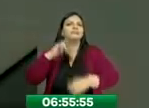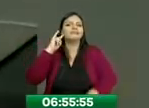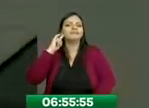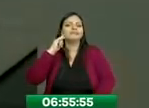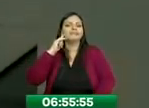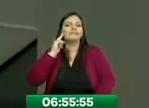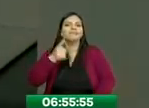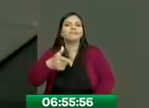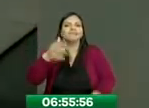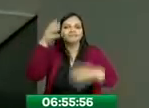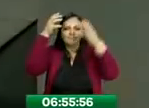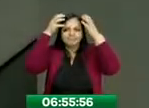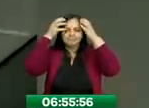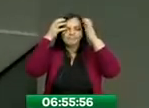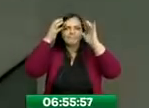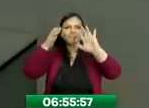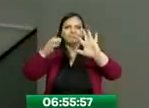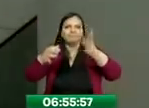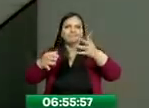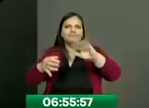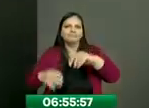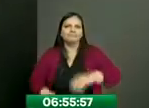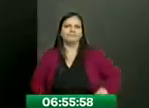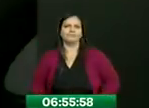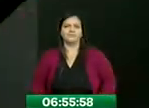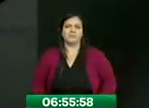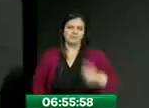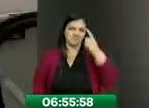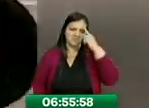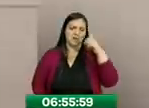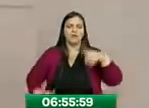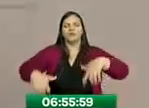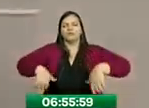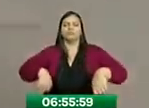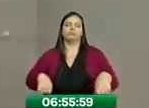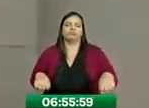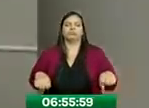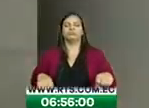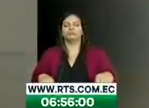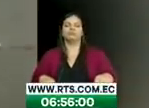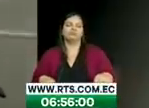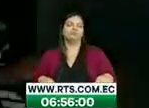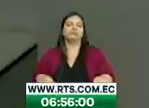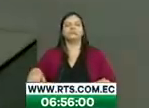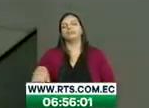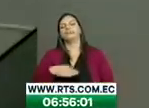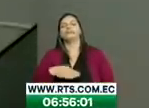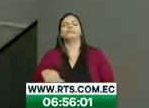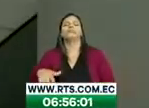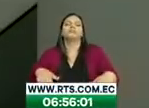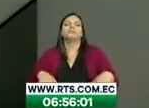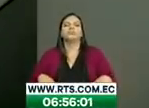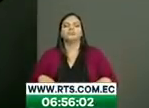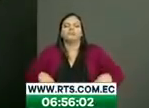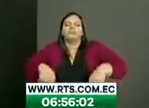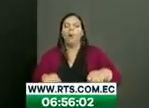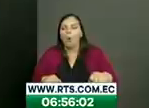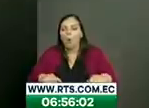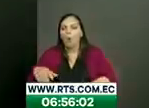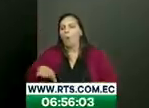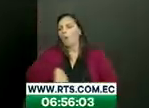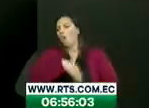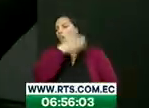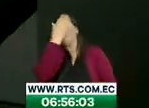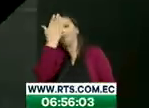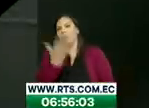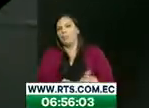está exponiendo su vida. Aquí cualquier piedrita, cualquier mala maniobra, Dios mío, sin casco, sin protección, y la tienen en